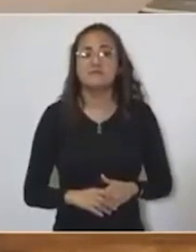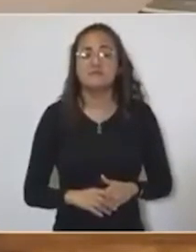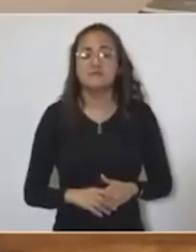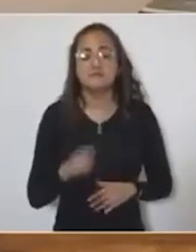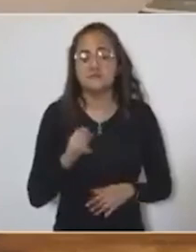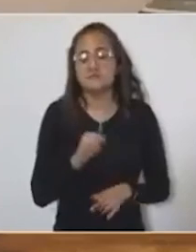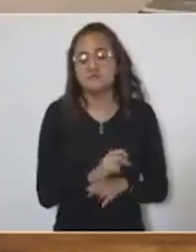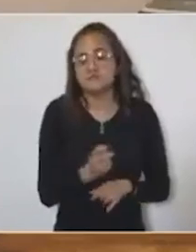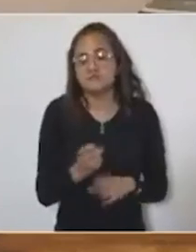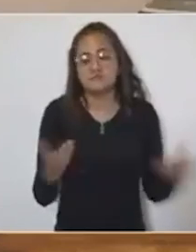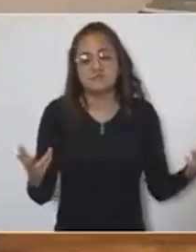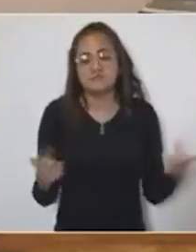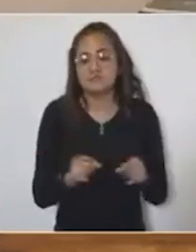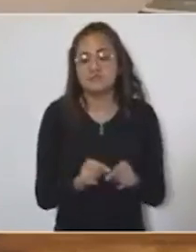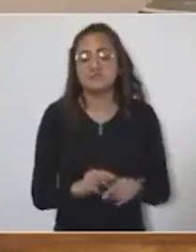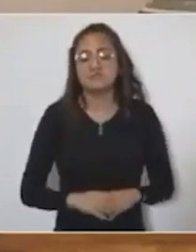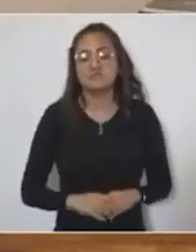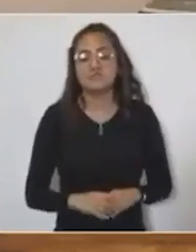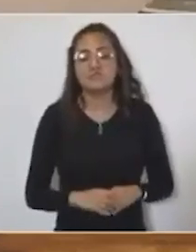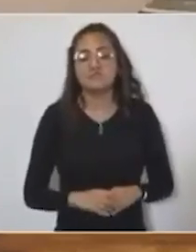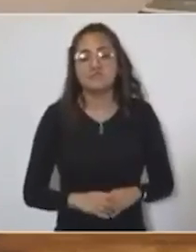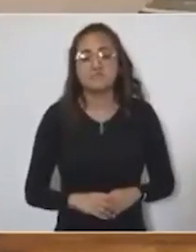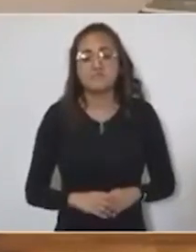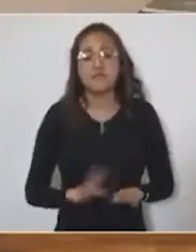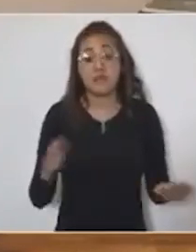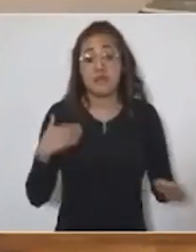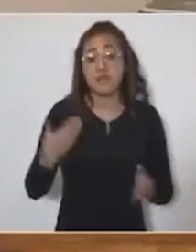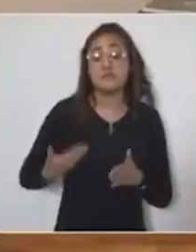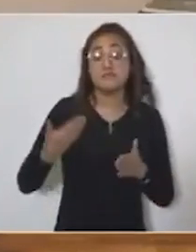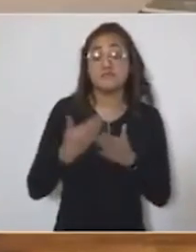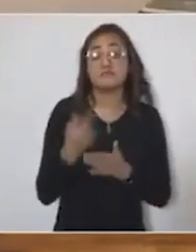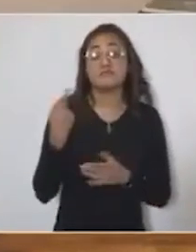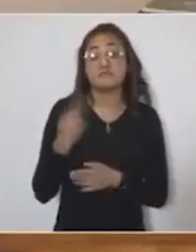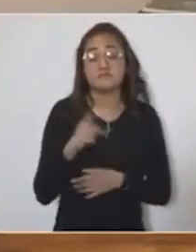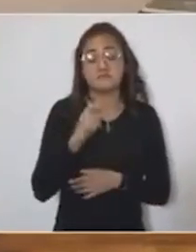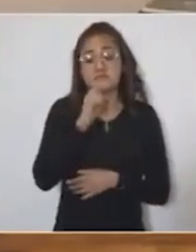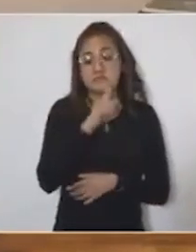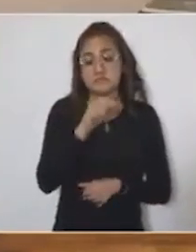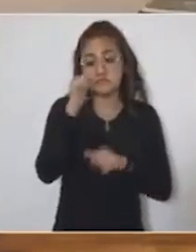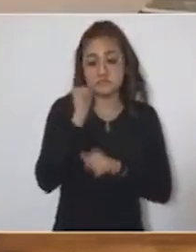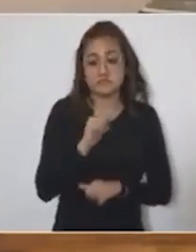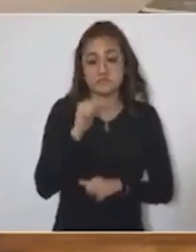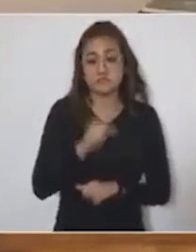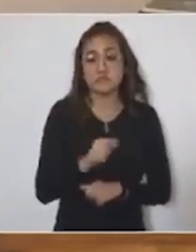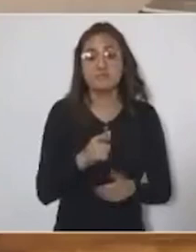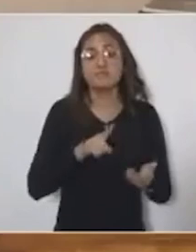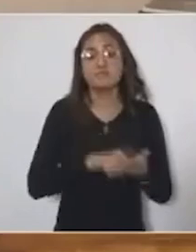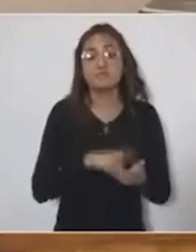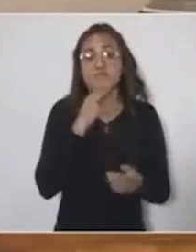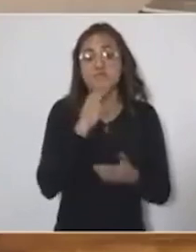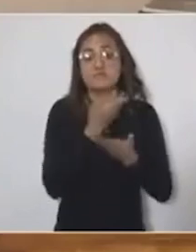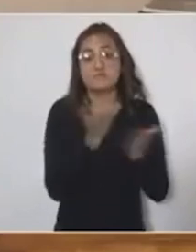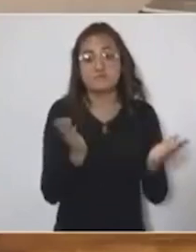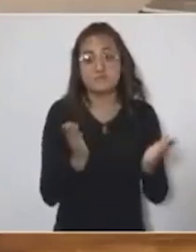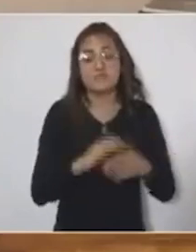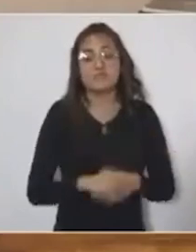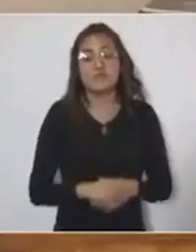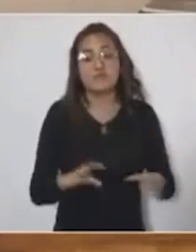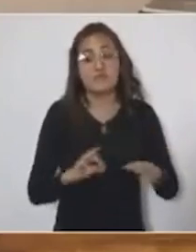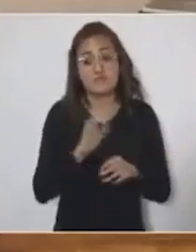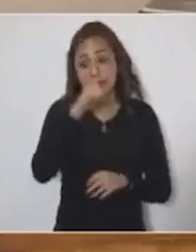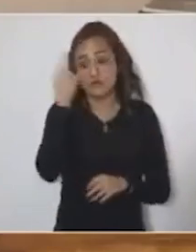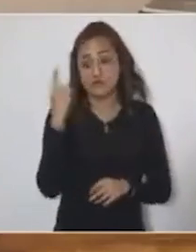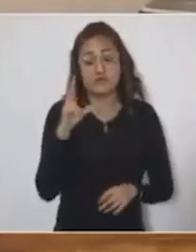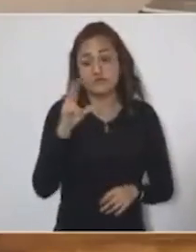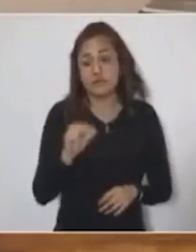Así es sencillo. Ya. Ya pedí yo una auditoría a la función pública. No va a ser fácil,